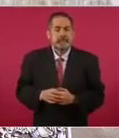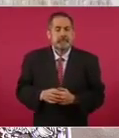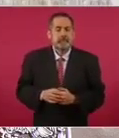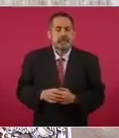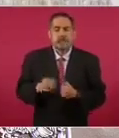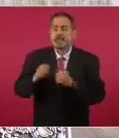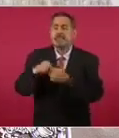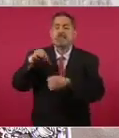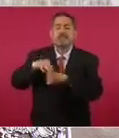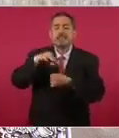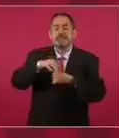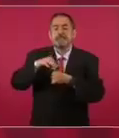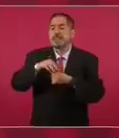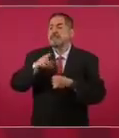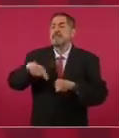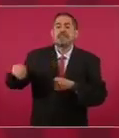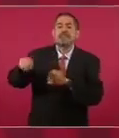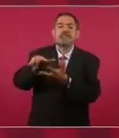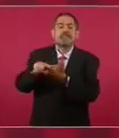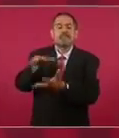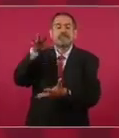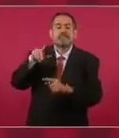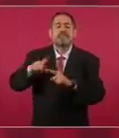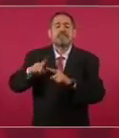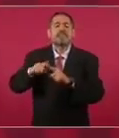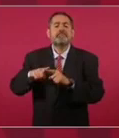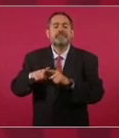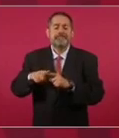con el voto mayoritario de los pobres.